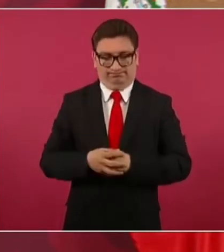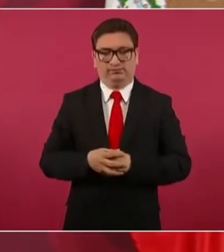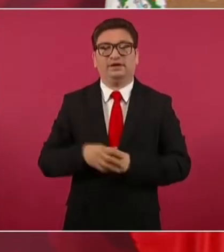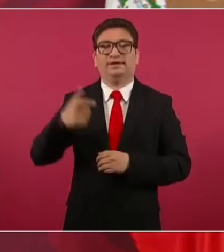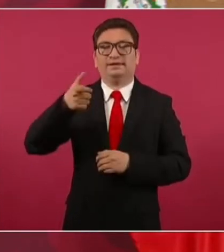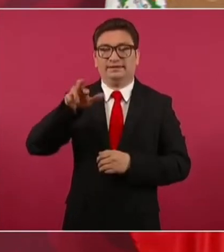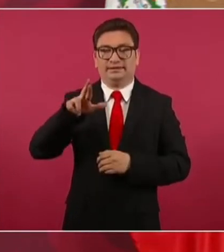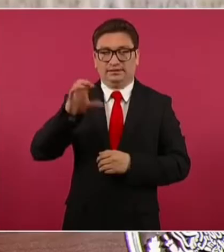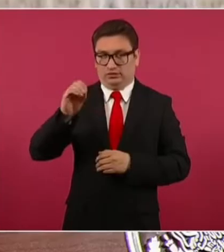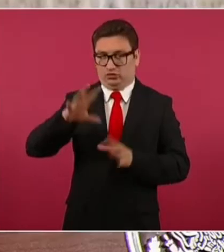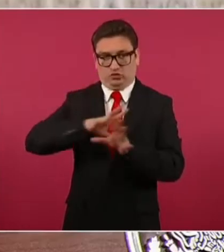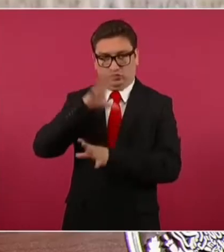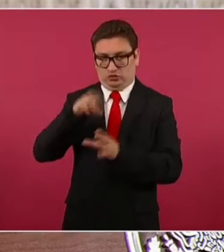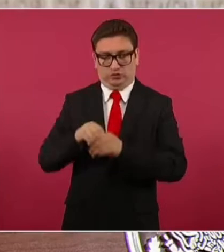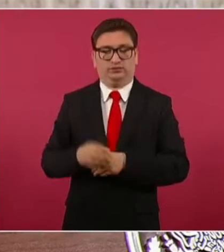Quintana Roo,